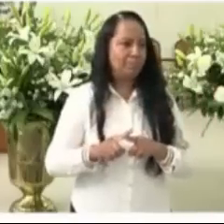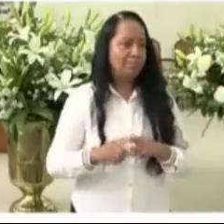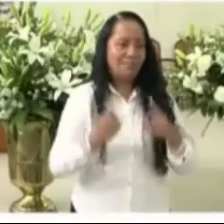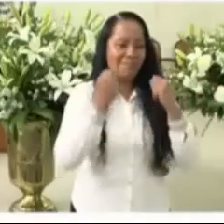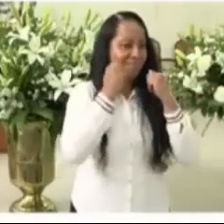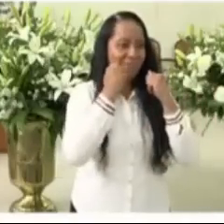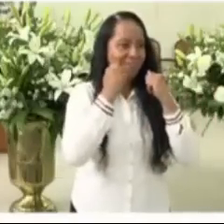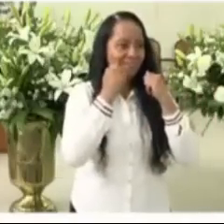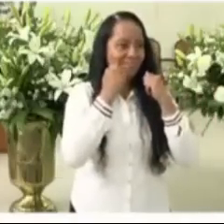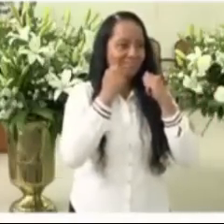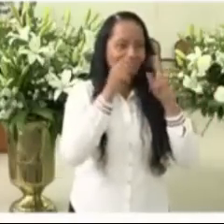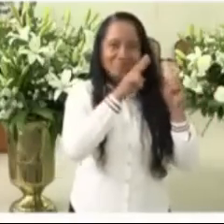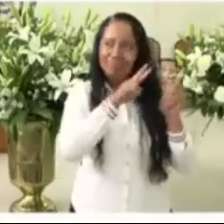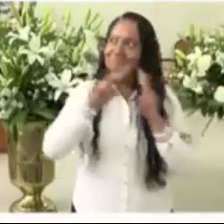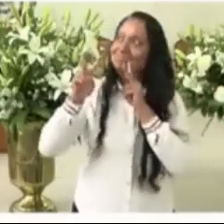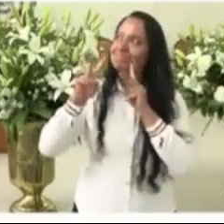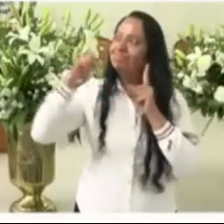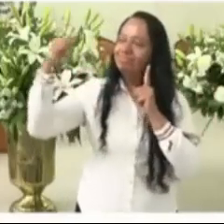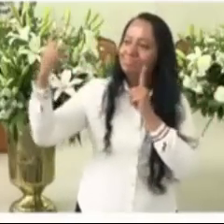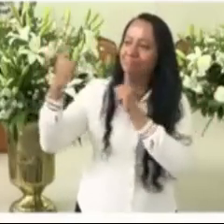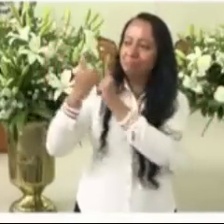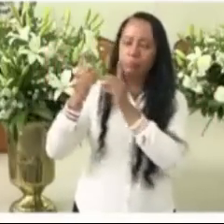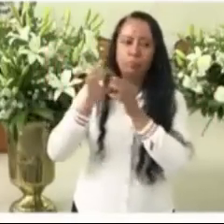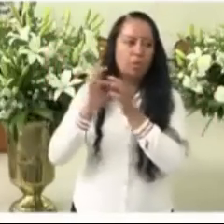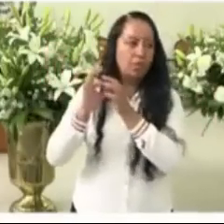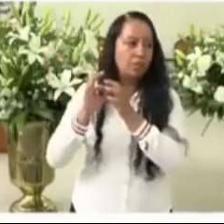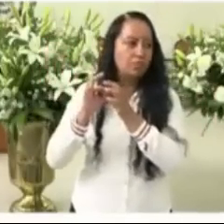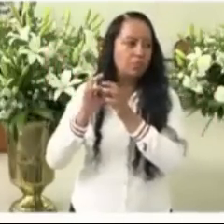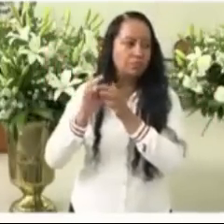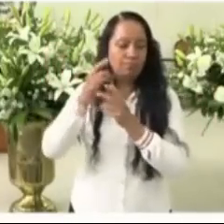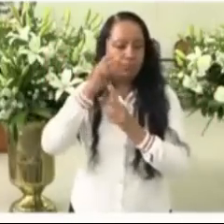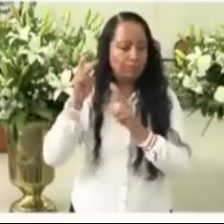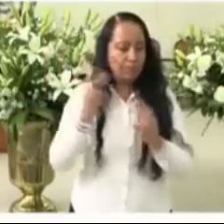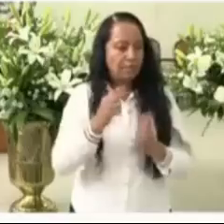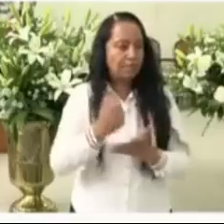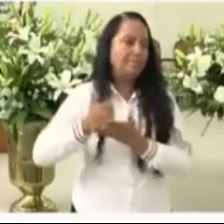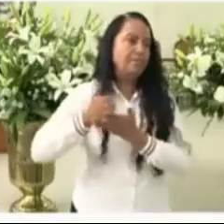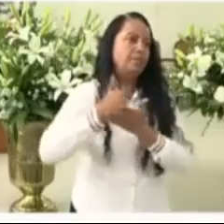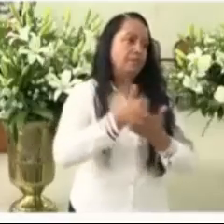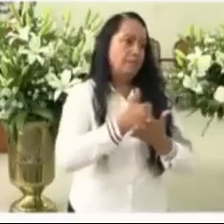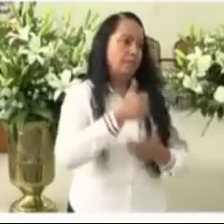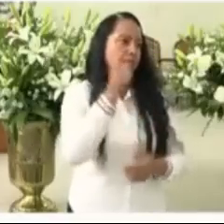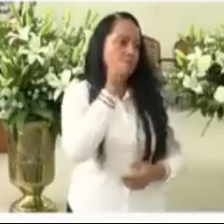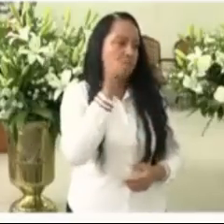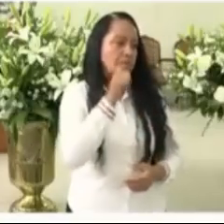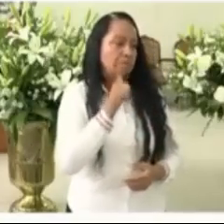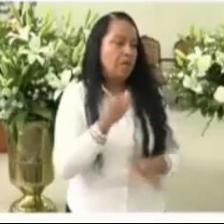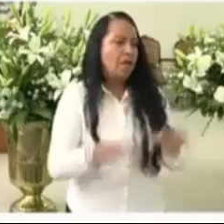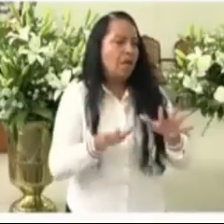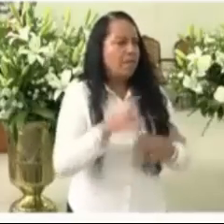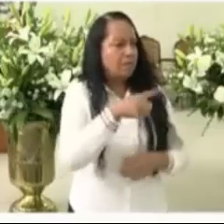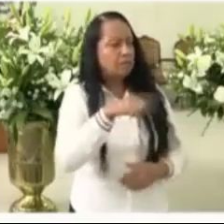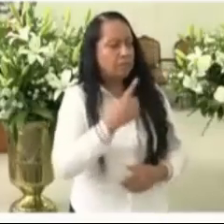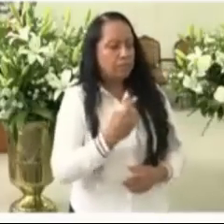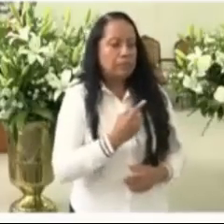rodeado personas donde yo he estado y me siento solo, pero en cada hora